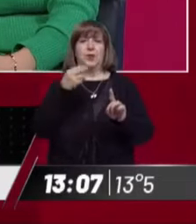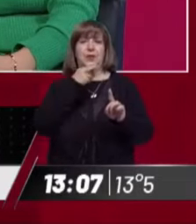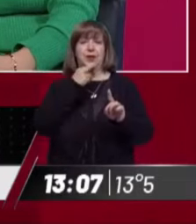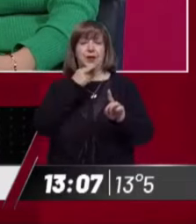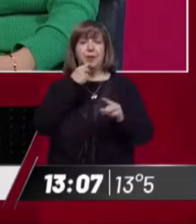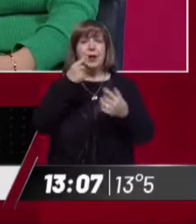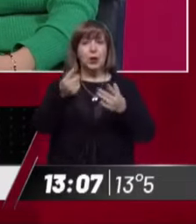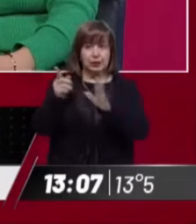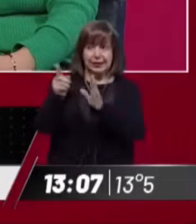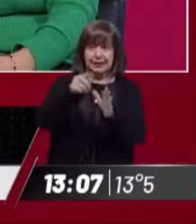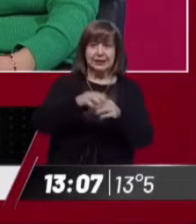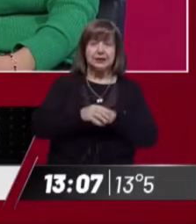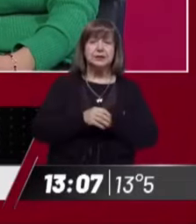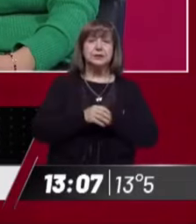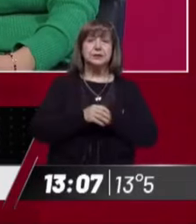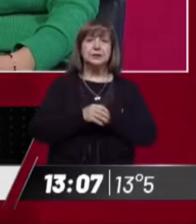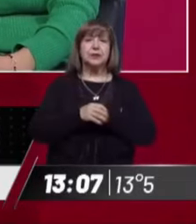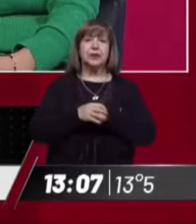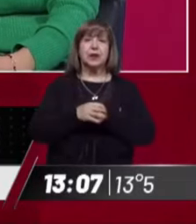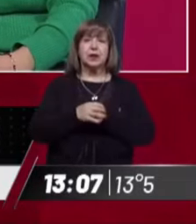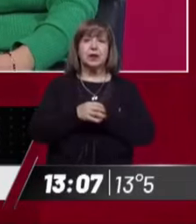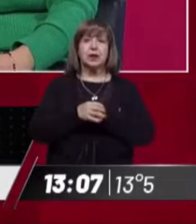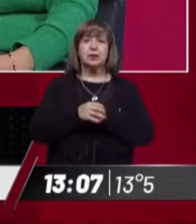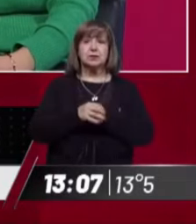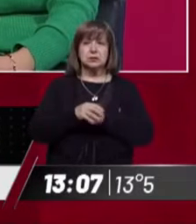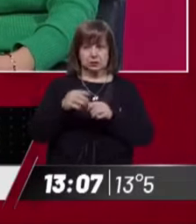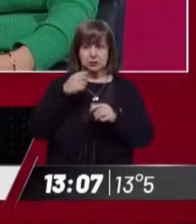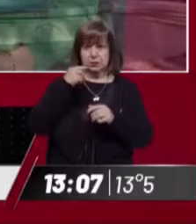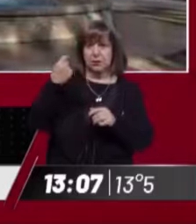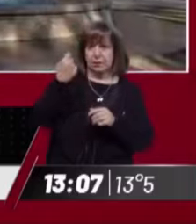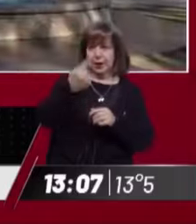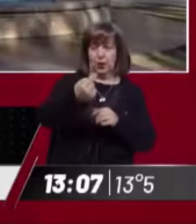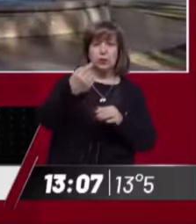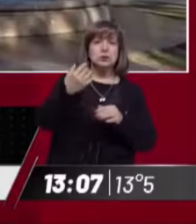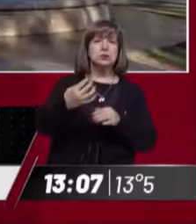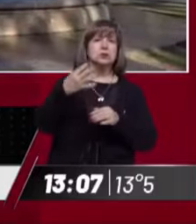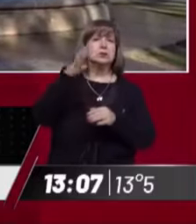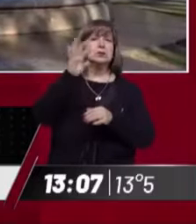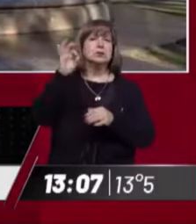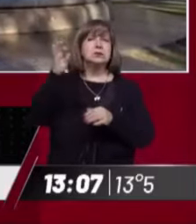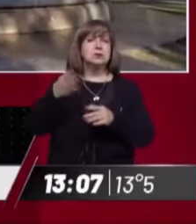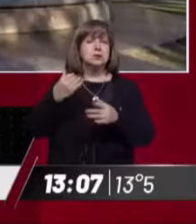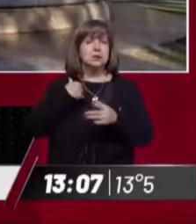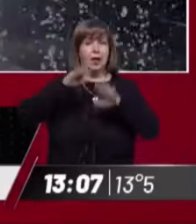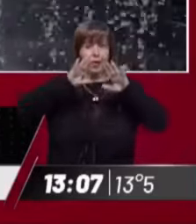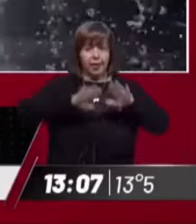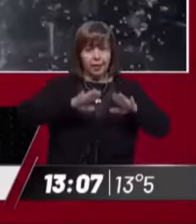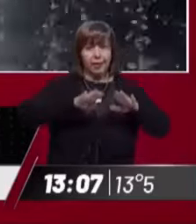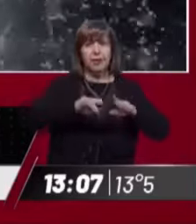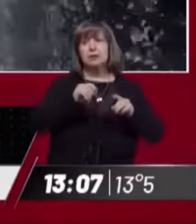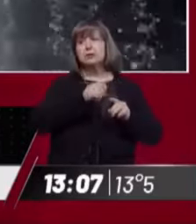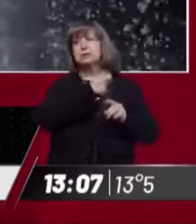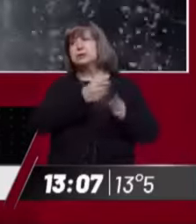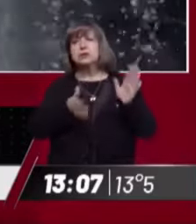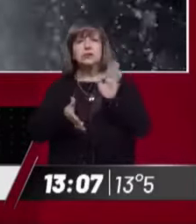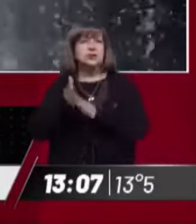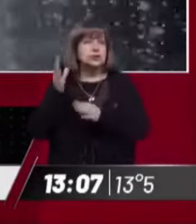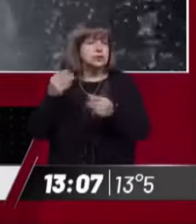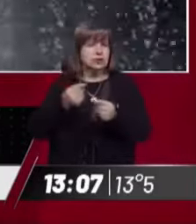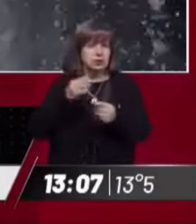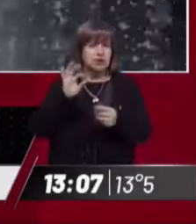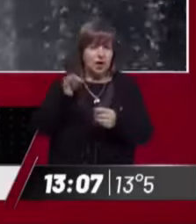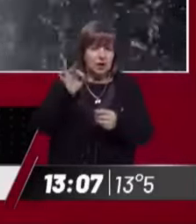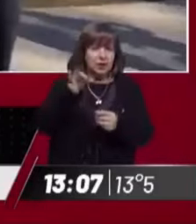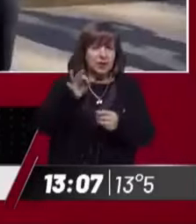Me preguntan cuántos de este 40-45% que están hoy en la provincia se quedan durante toda la